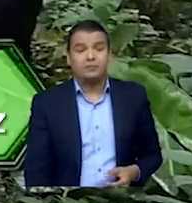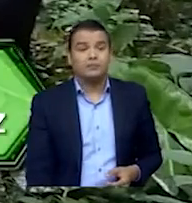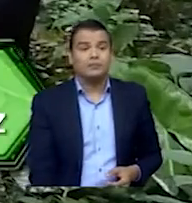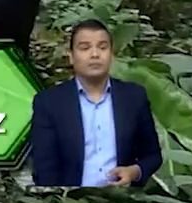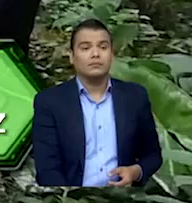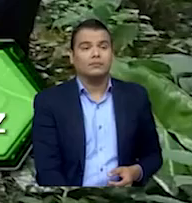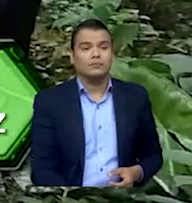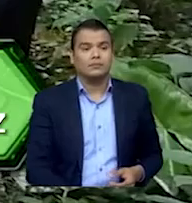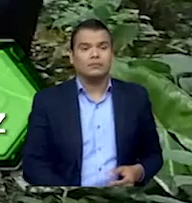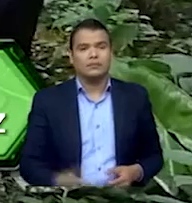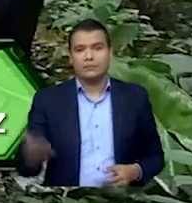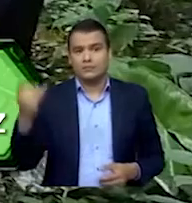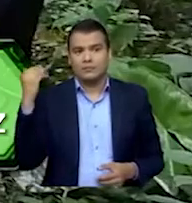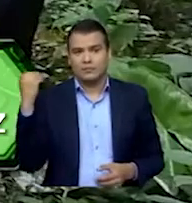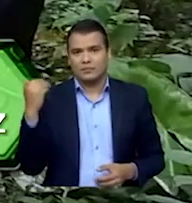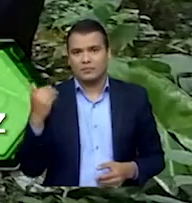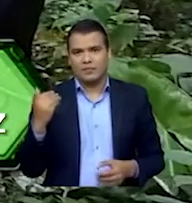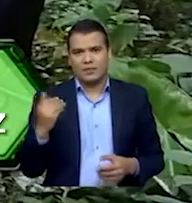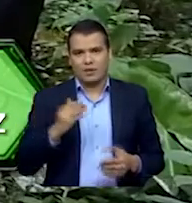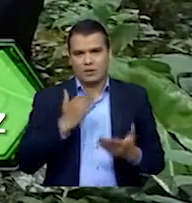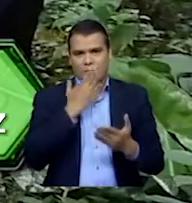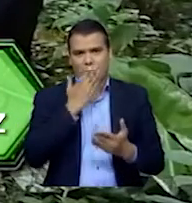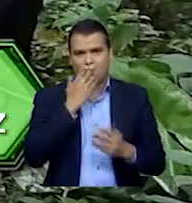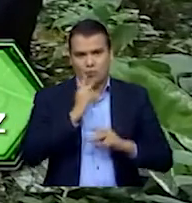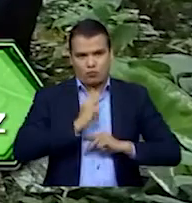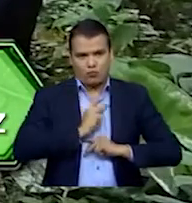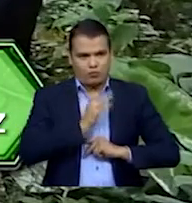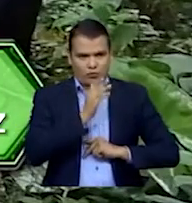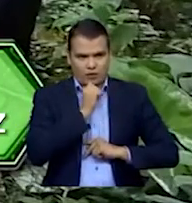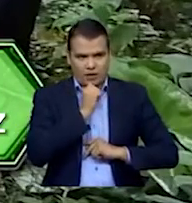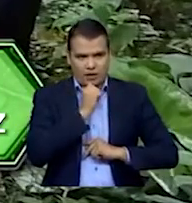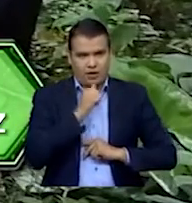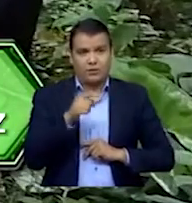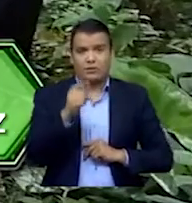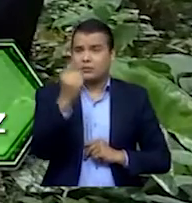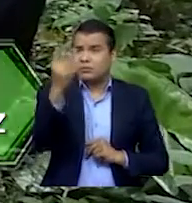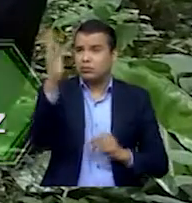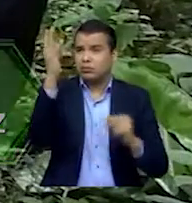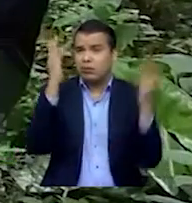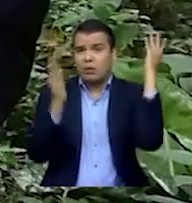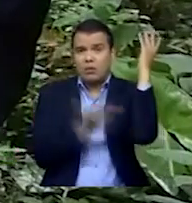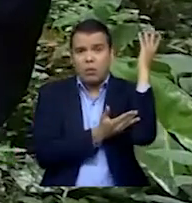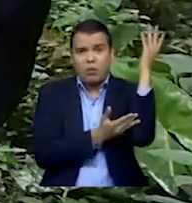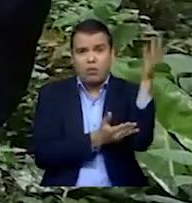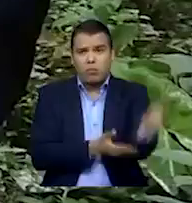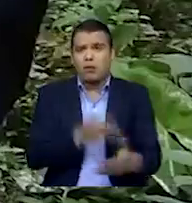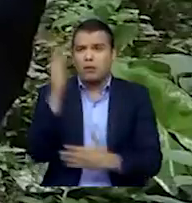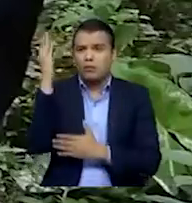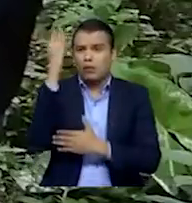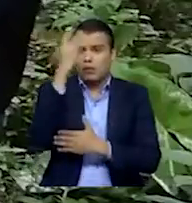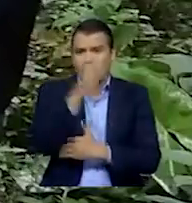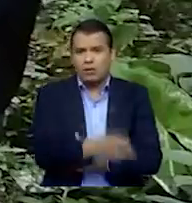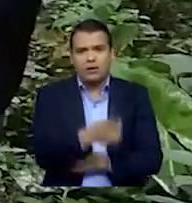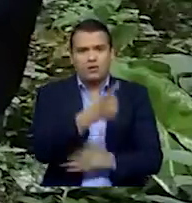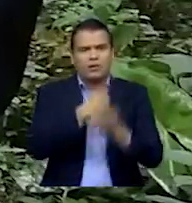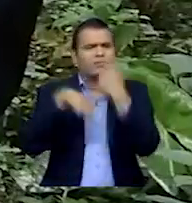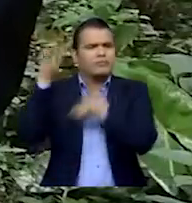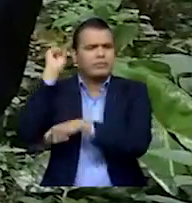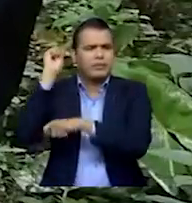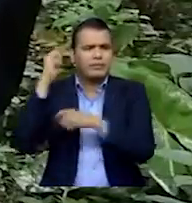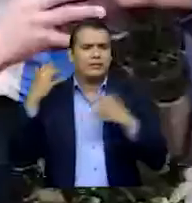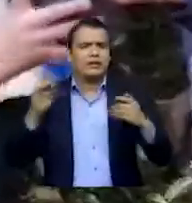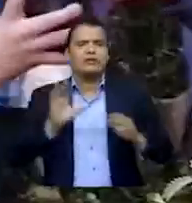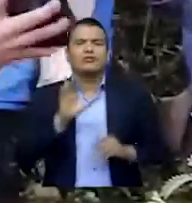manuel s de madera para comercializar de anteriores